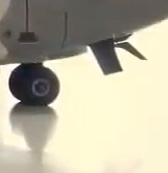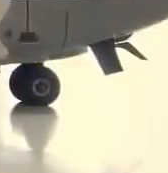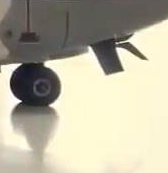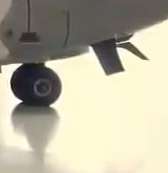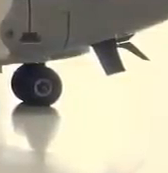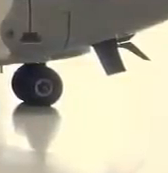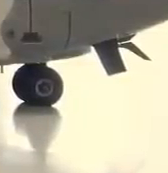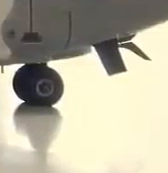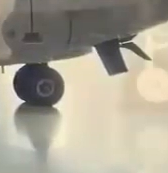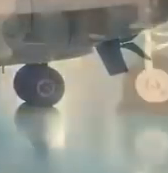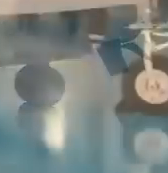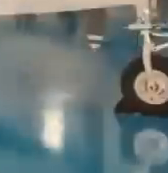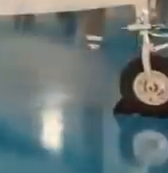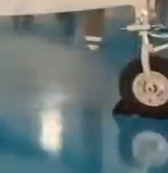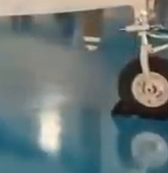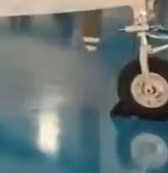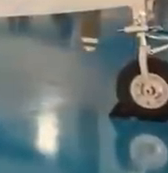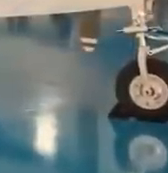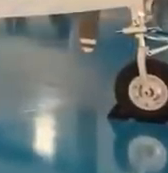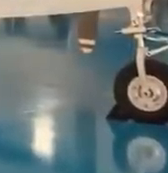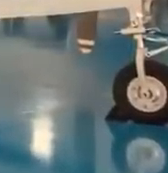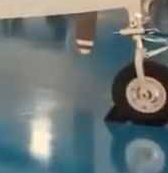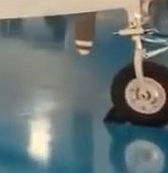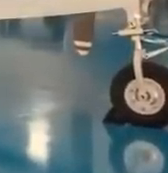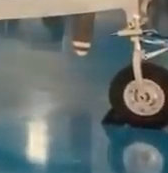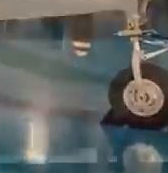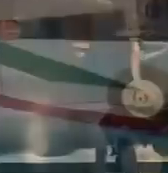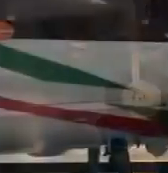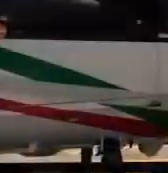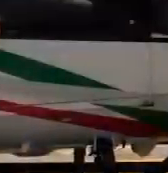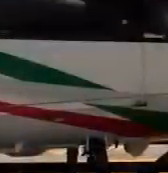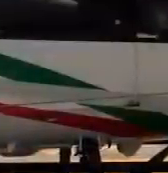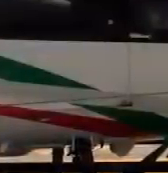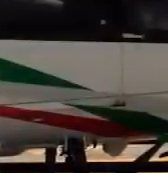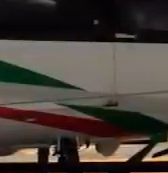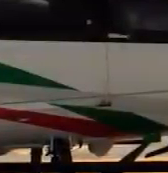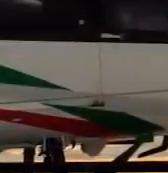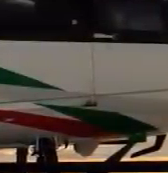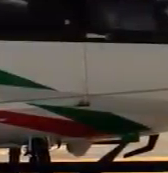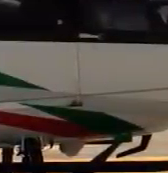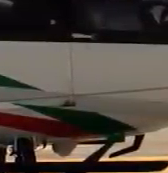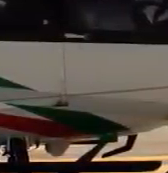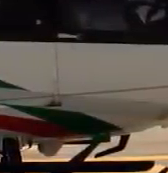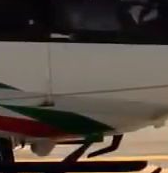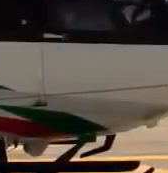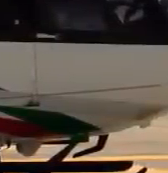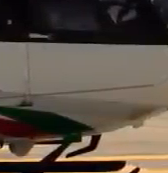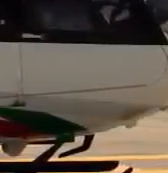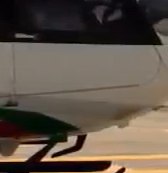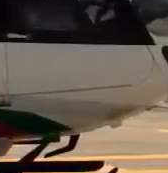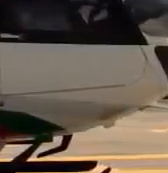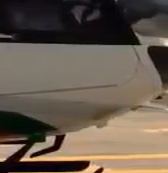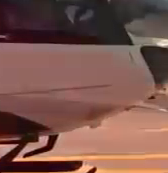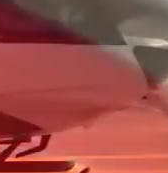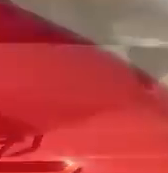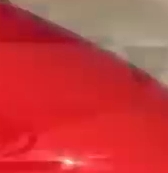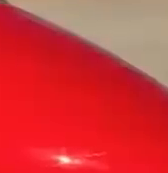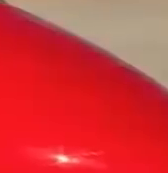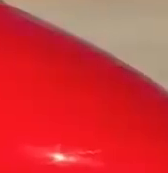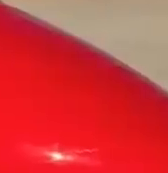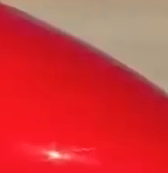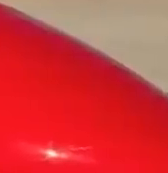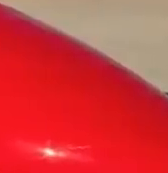aeronaves, 148 aviones y 115 helicópteros de la Administración Pública Federal,